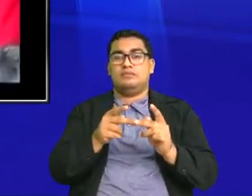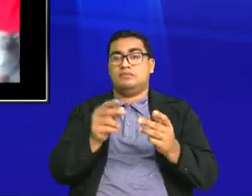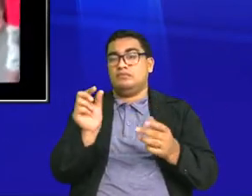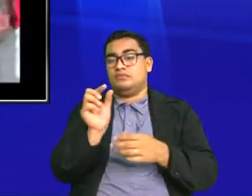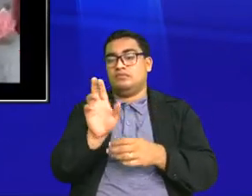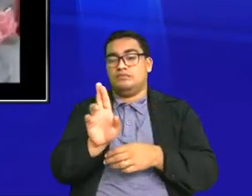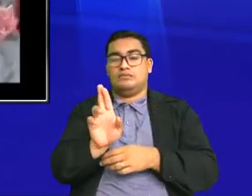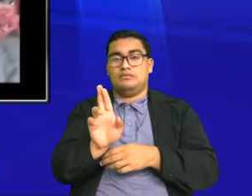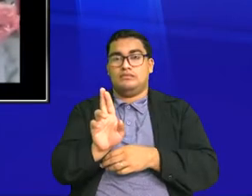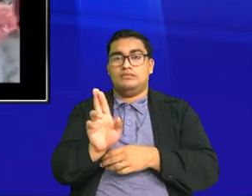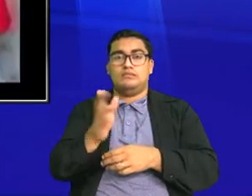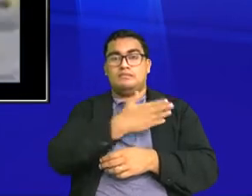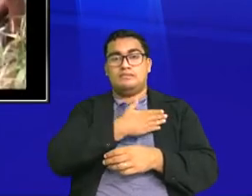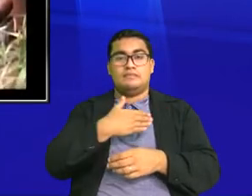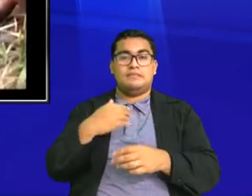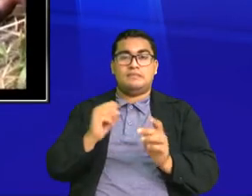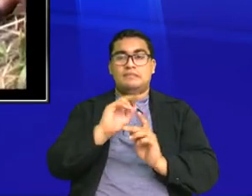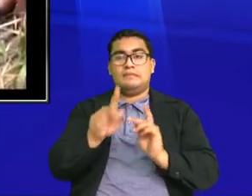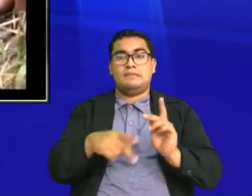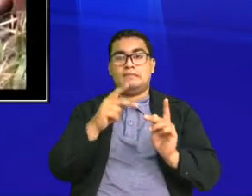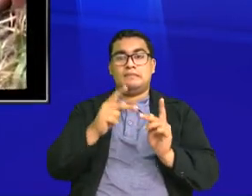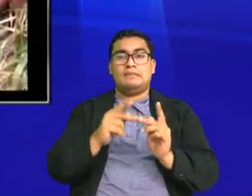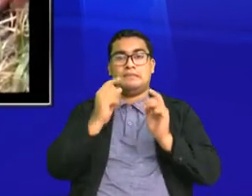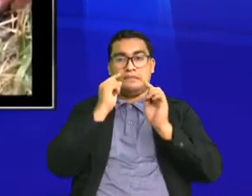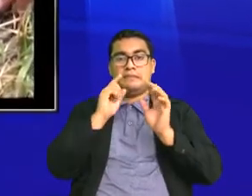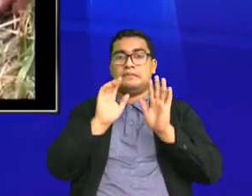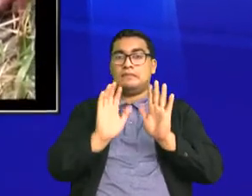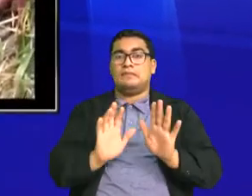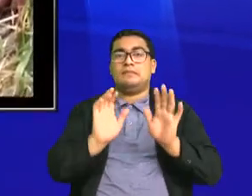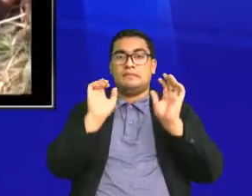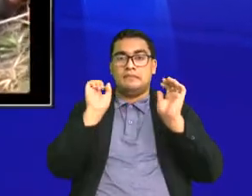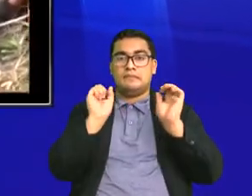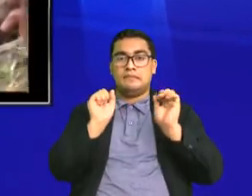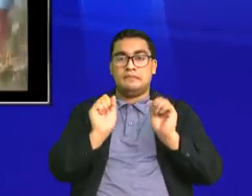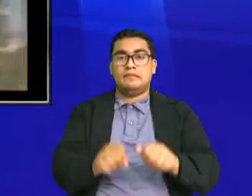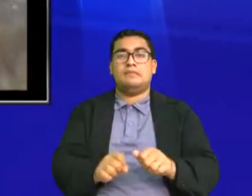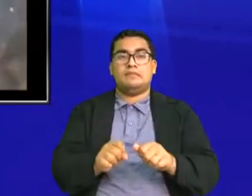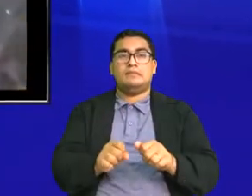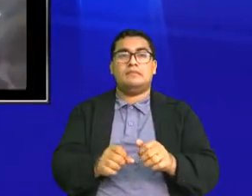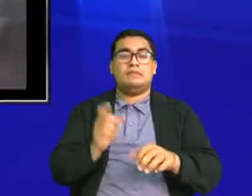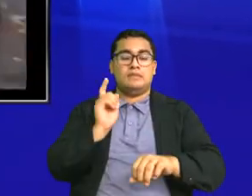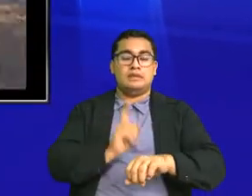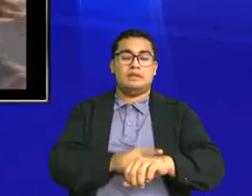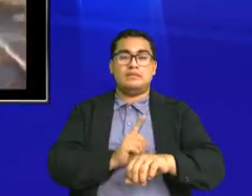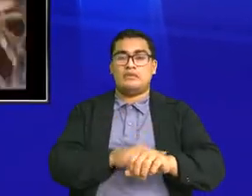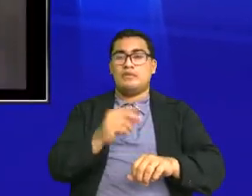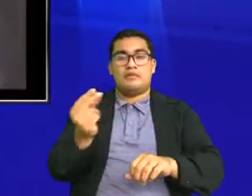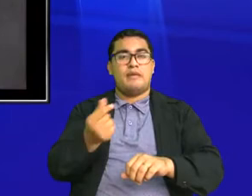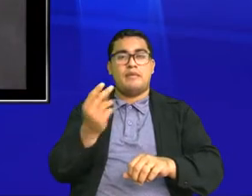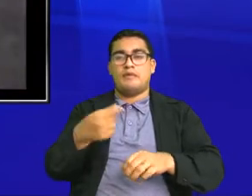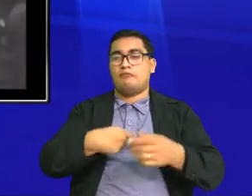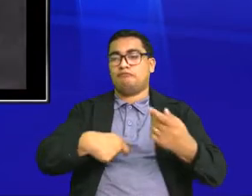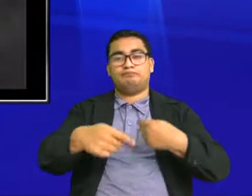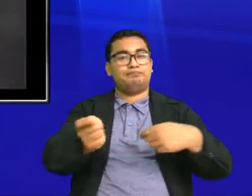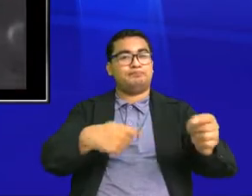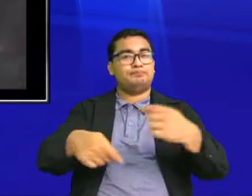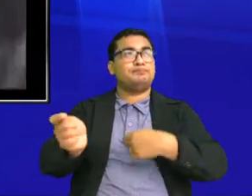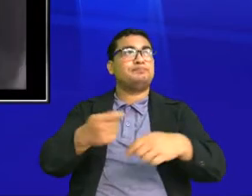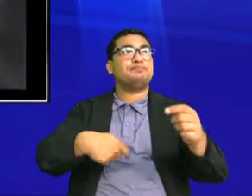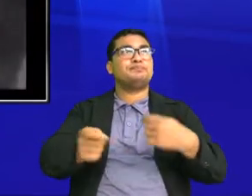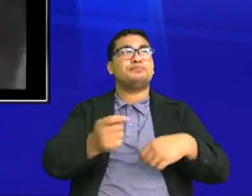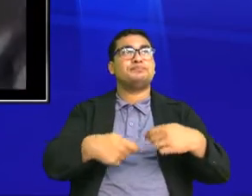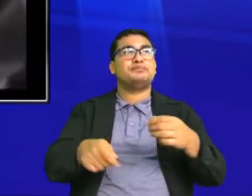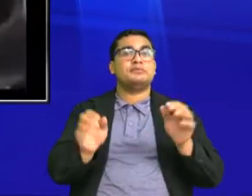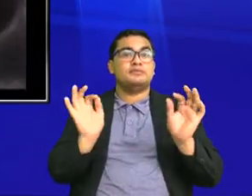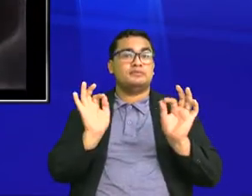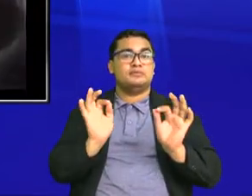hay mejor calidad se conserva la calidad y logramos también es sacar en un tiempo más ágiles con respecto a la